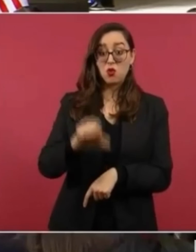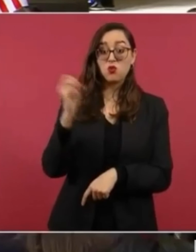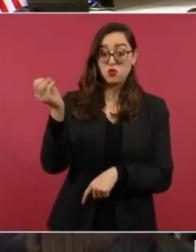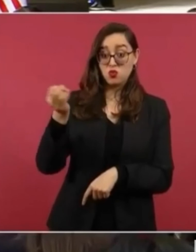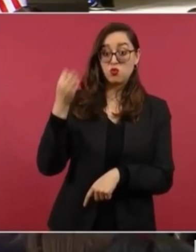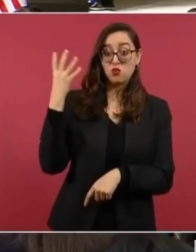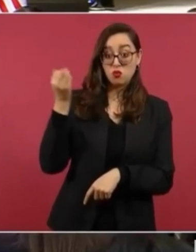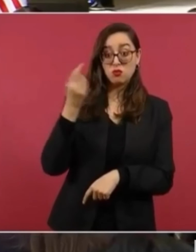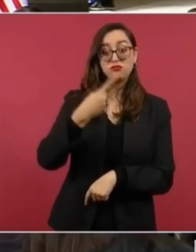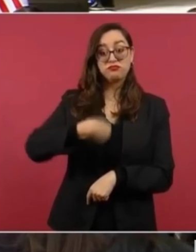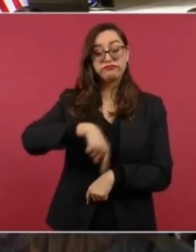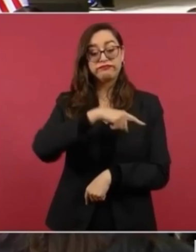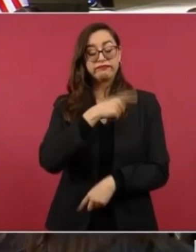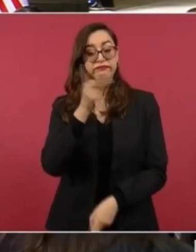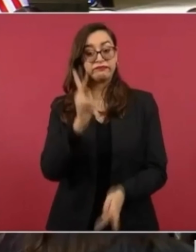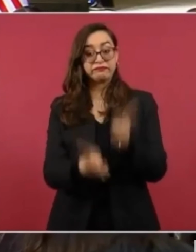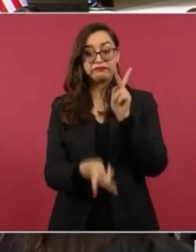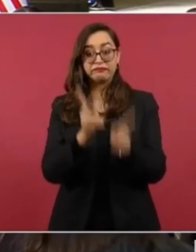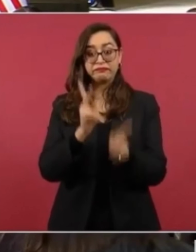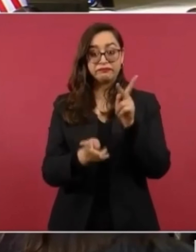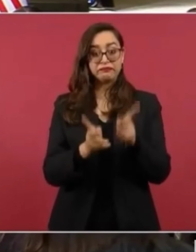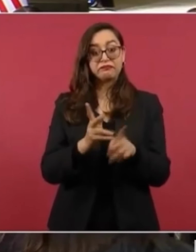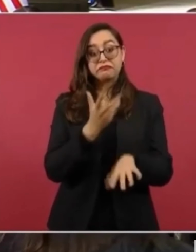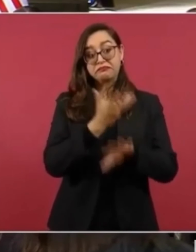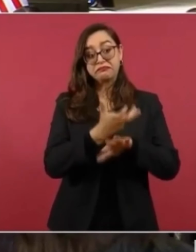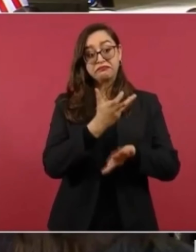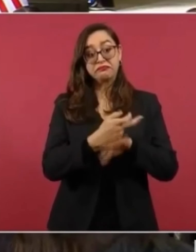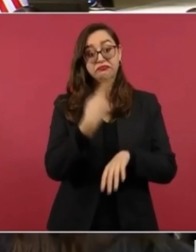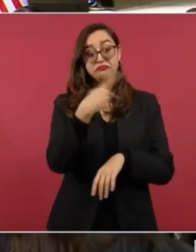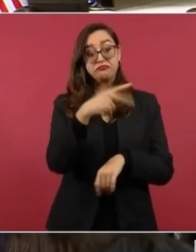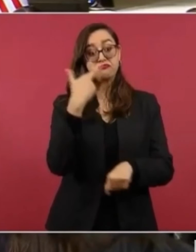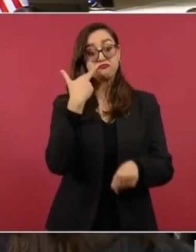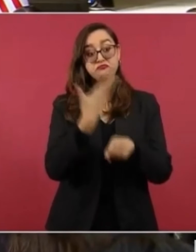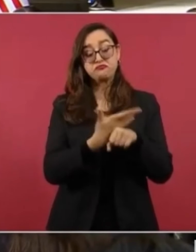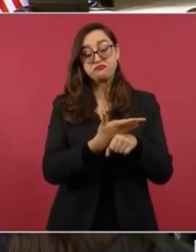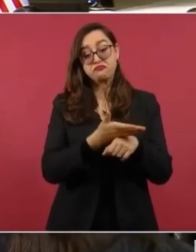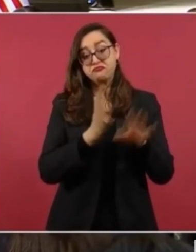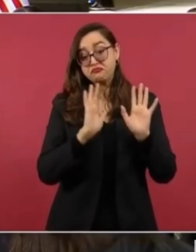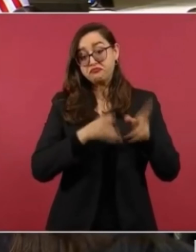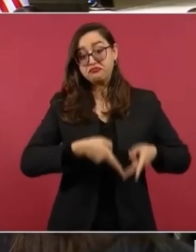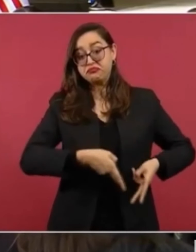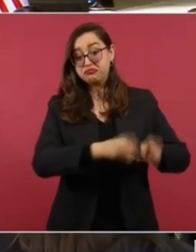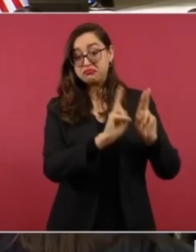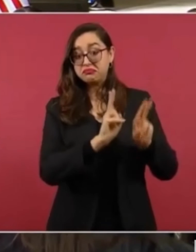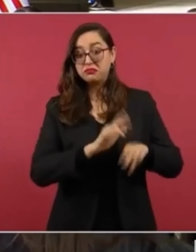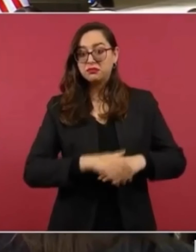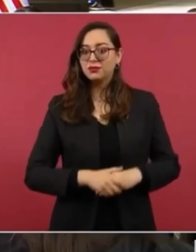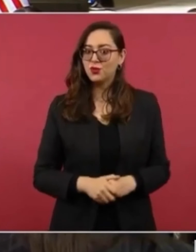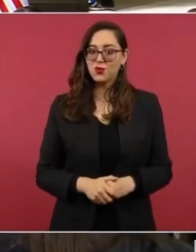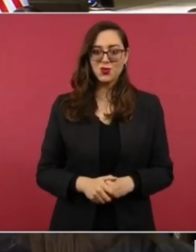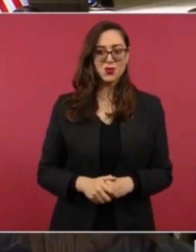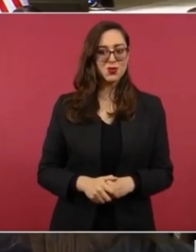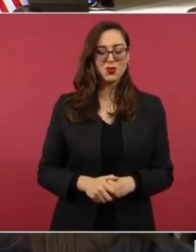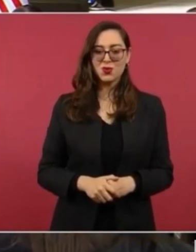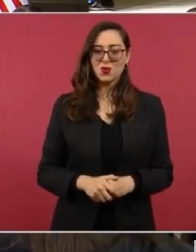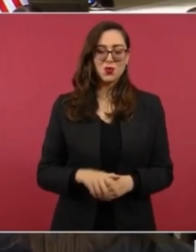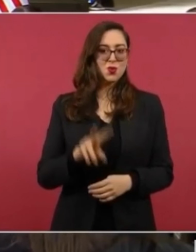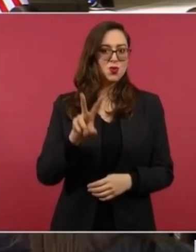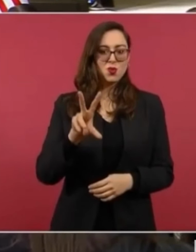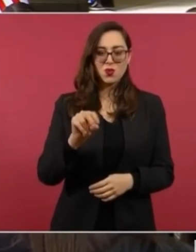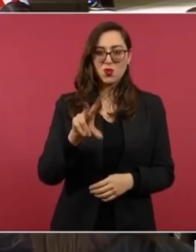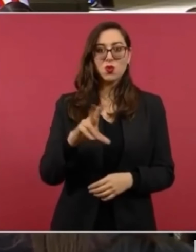No es un asunto solo de Estados Unidos. Es que si no enfrentamos